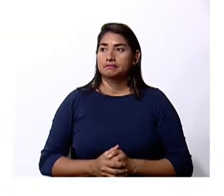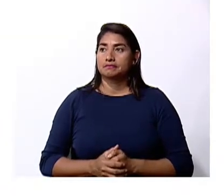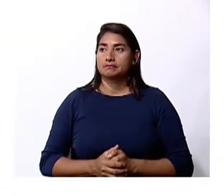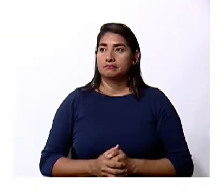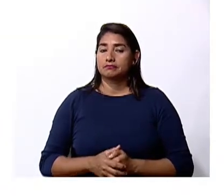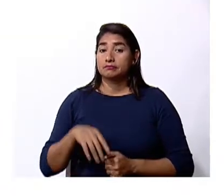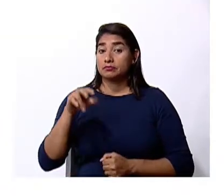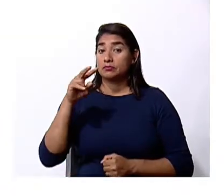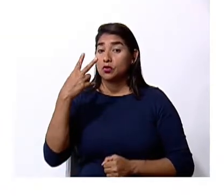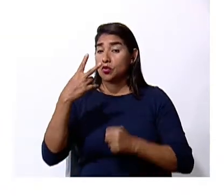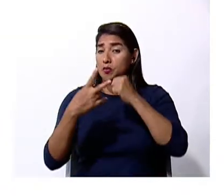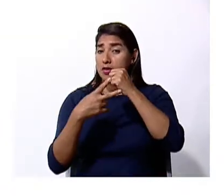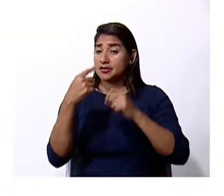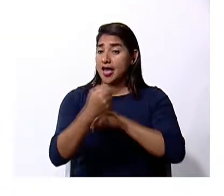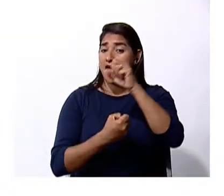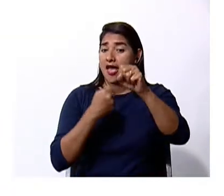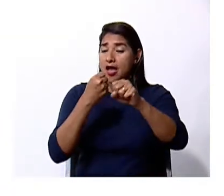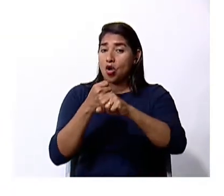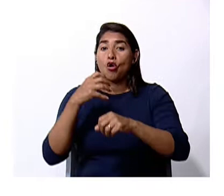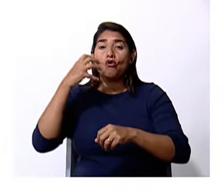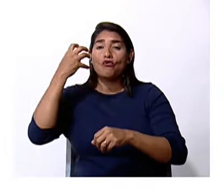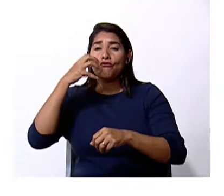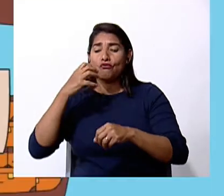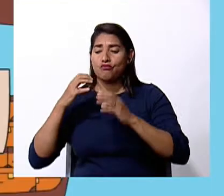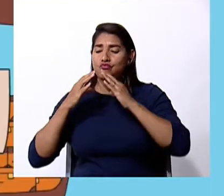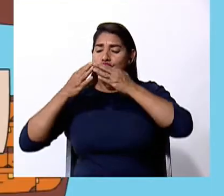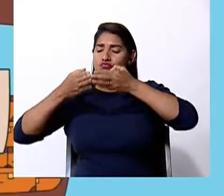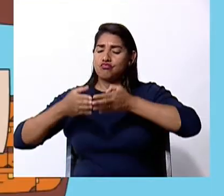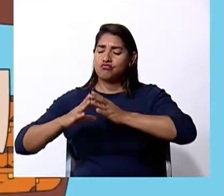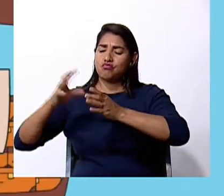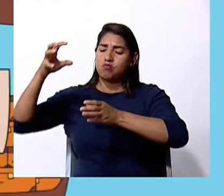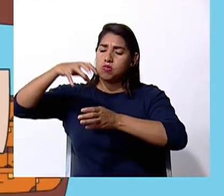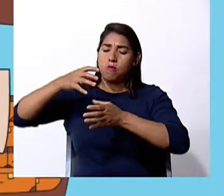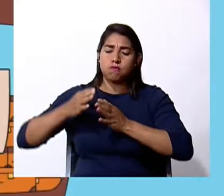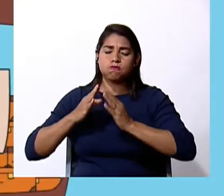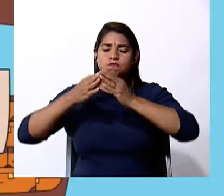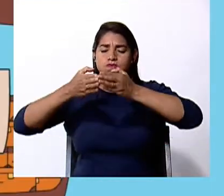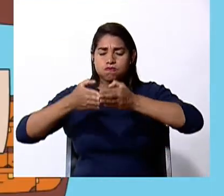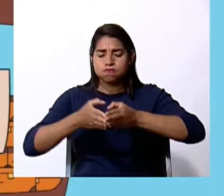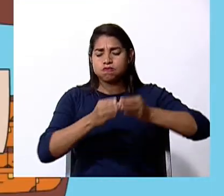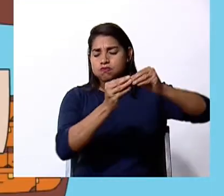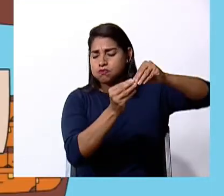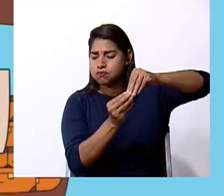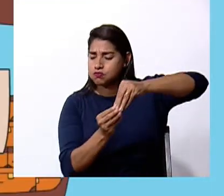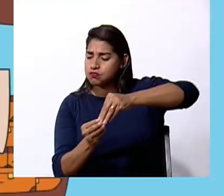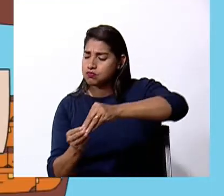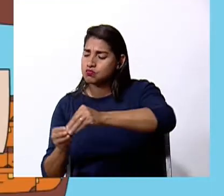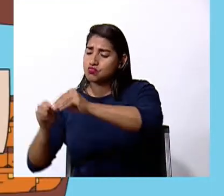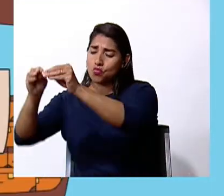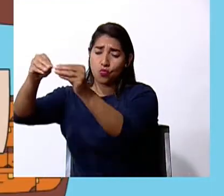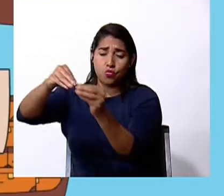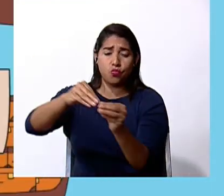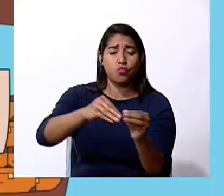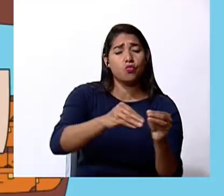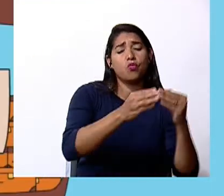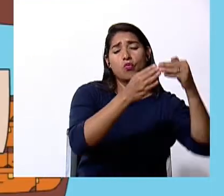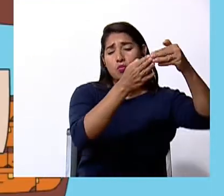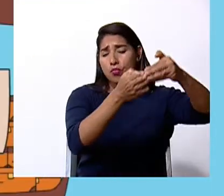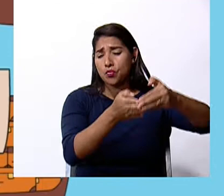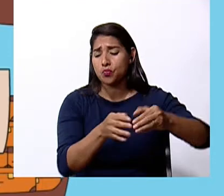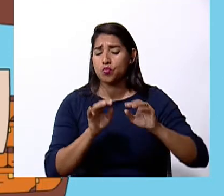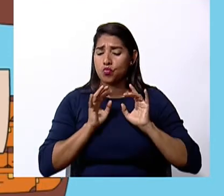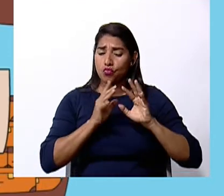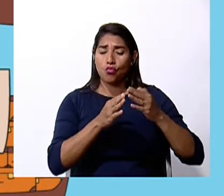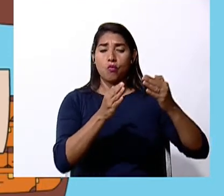Dos veces al año salía una flota de barcos que permitía enviar mercaderías de un continente a otro. Esta flota consistía de